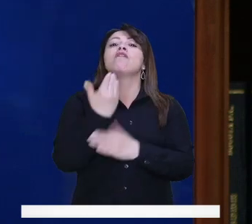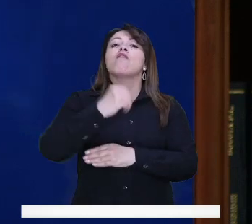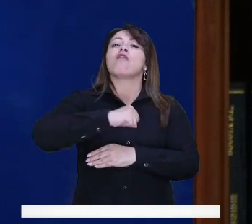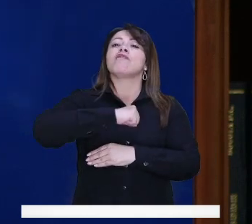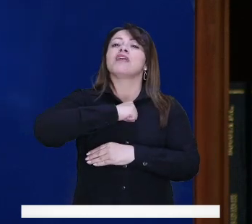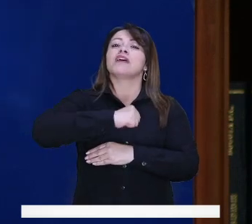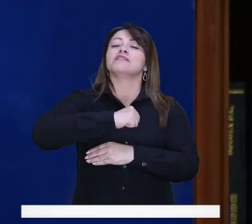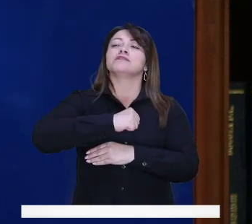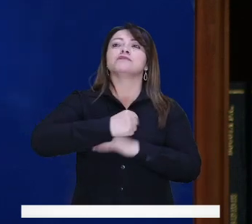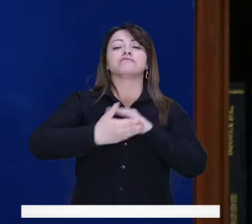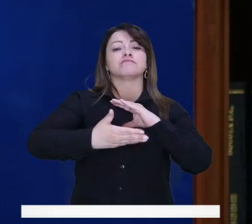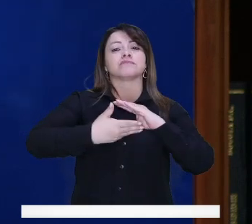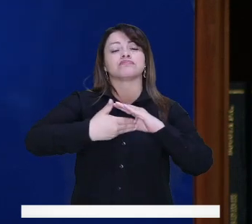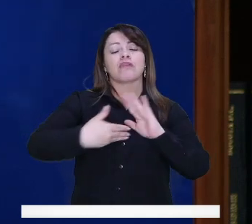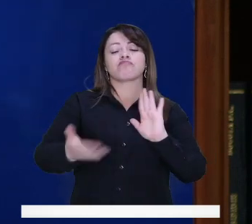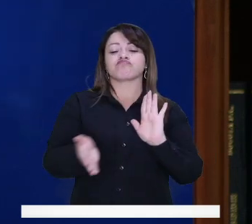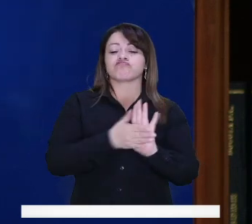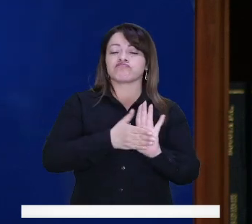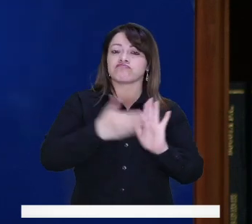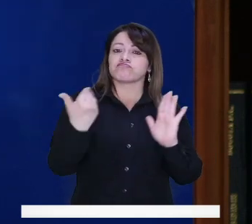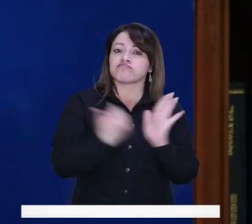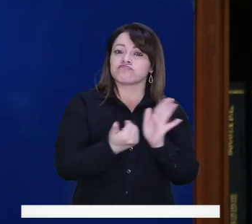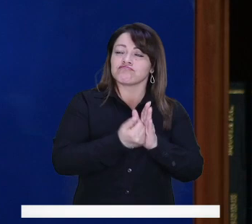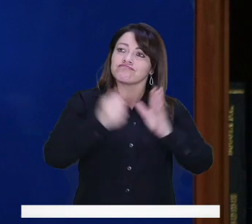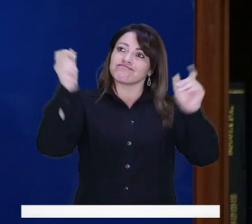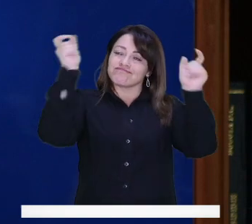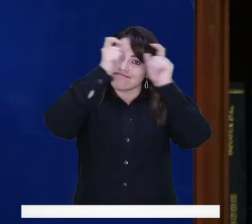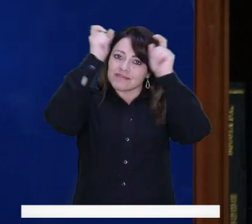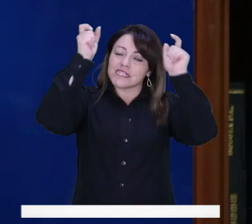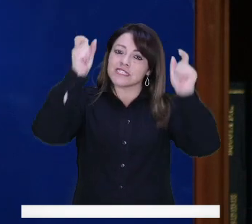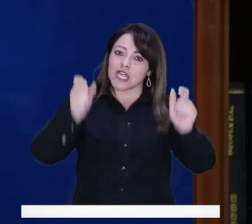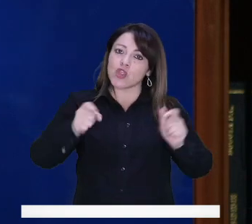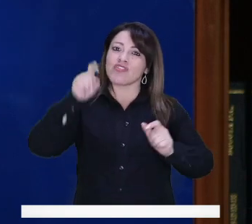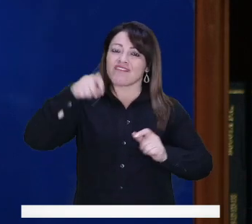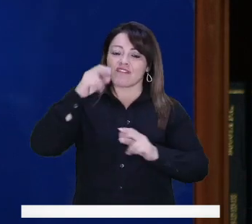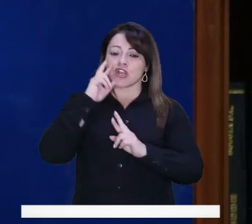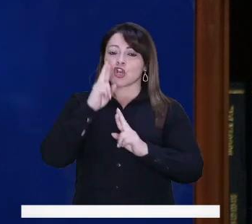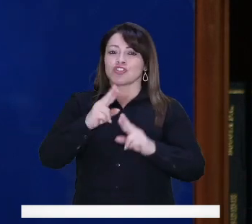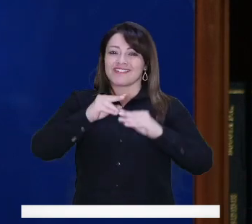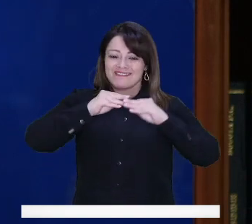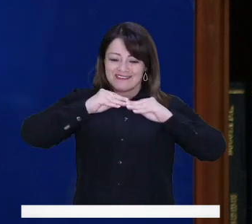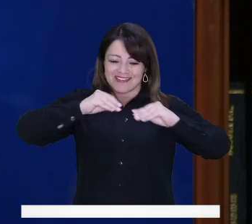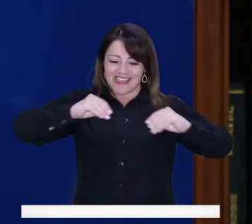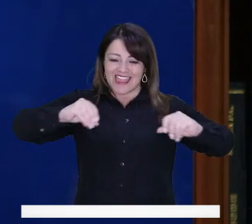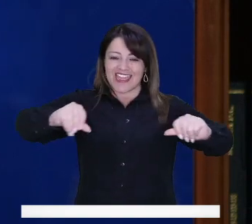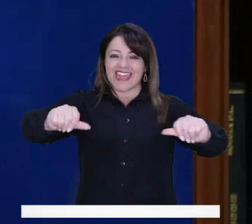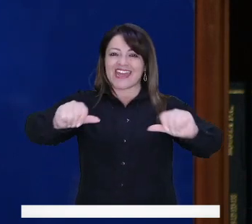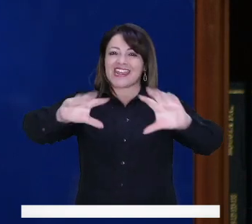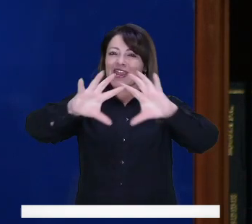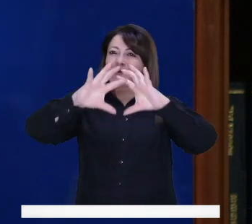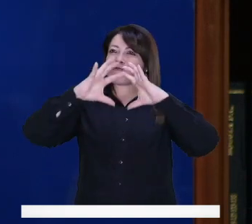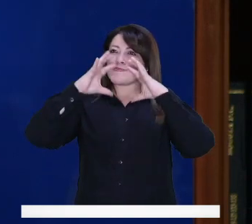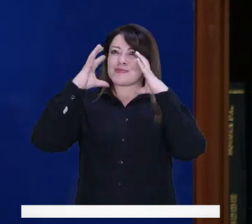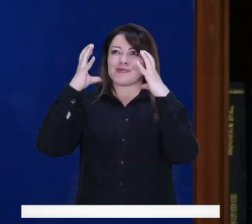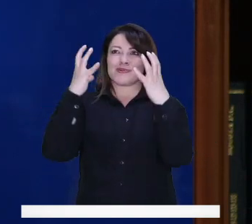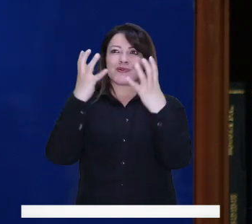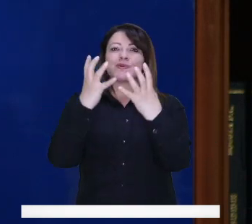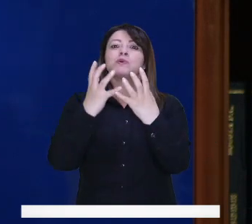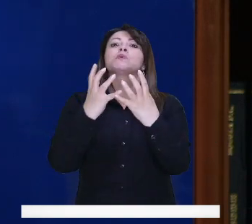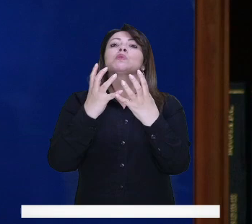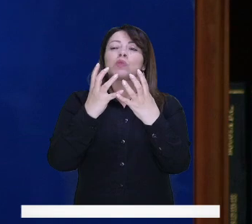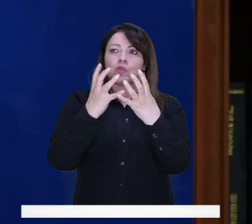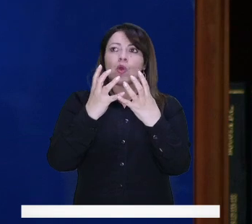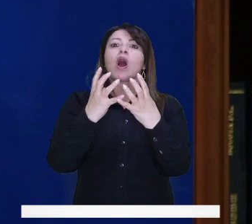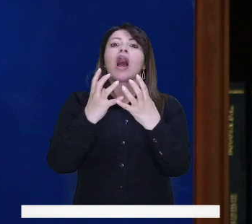los derechos. Necesitamos garantizar que los estados reconozcan a la tierra, al planeta,